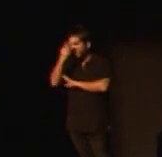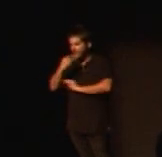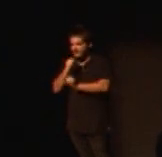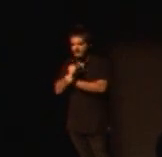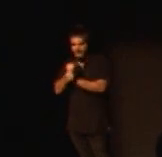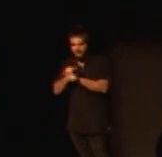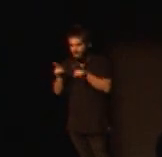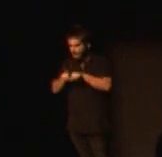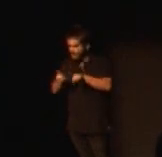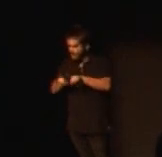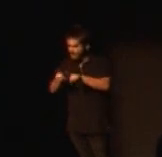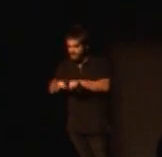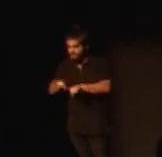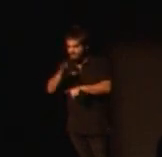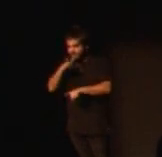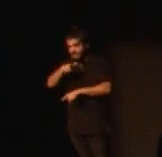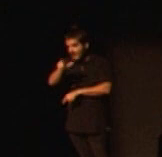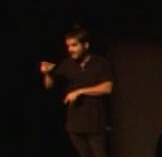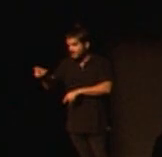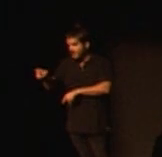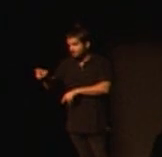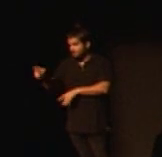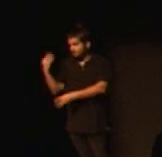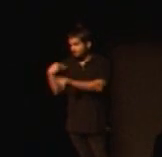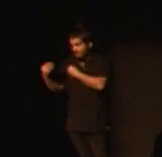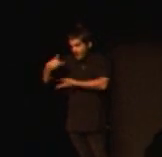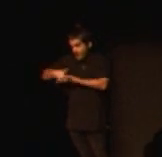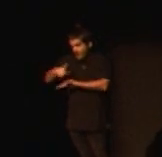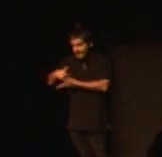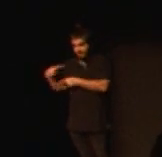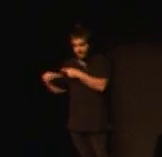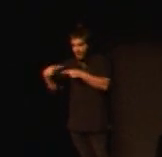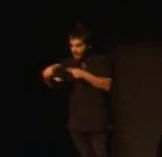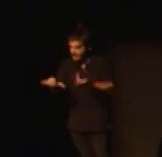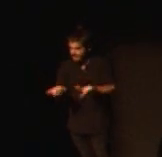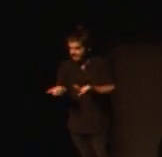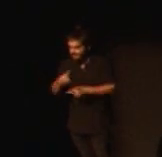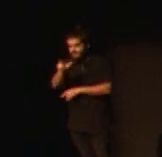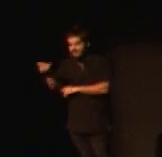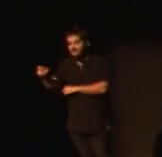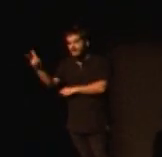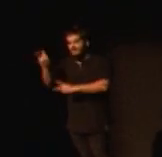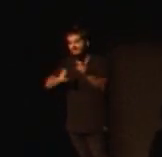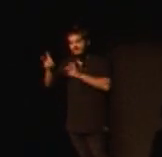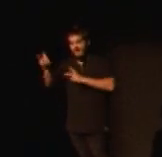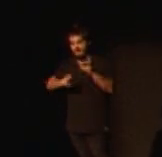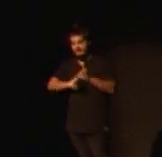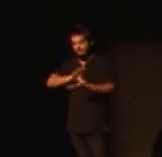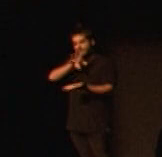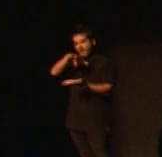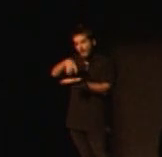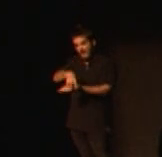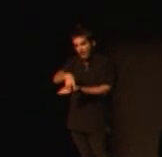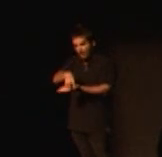española nos pide cada día. La ciudadanía española se acerca a nuestros puntos de venta, y eso que somos el operador de juego